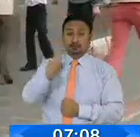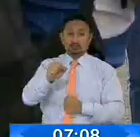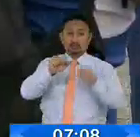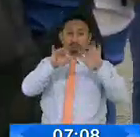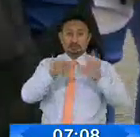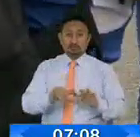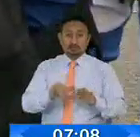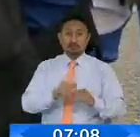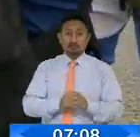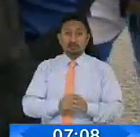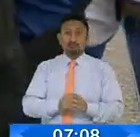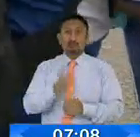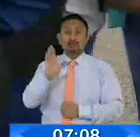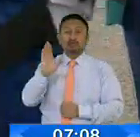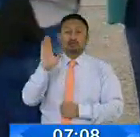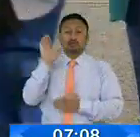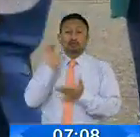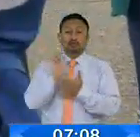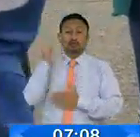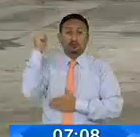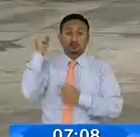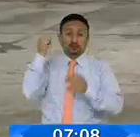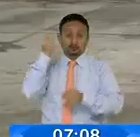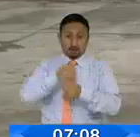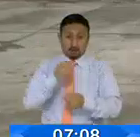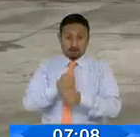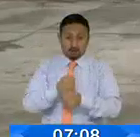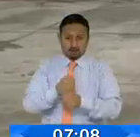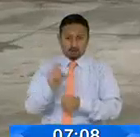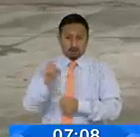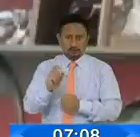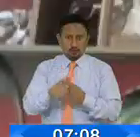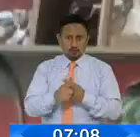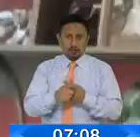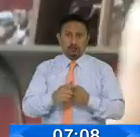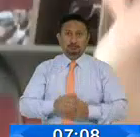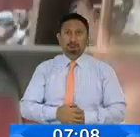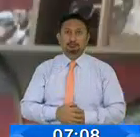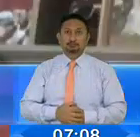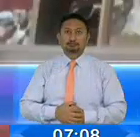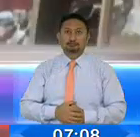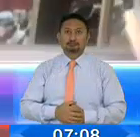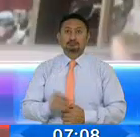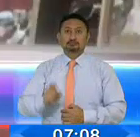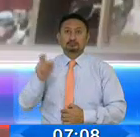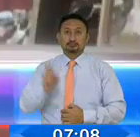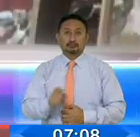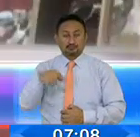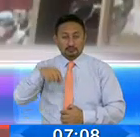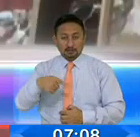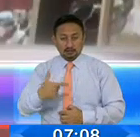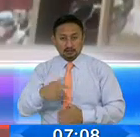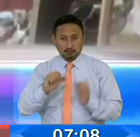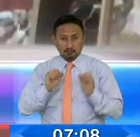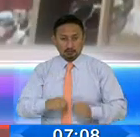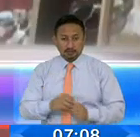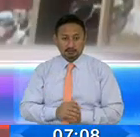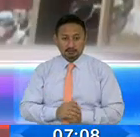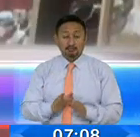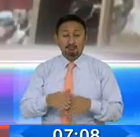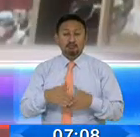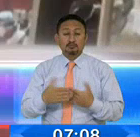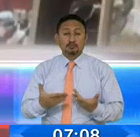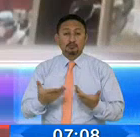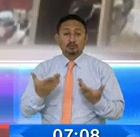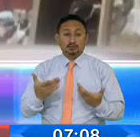Ecuatoriano de Derecho Laboral, dice que hay que tomar medidas urgentes. Necesitamos tener la posibilidad de que exista